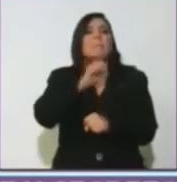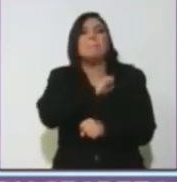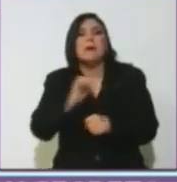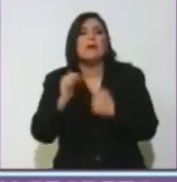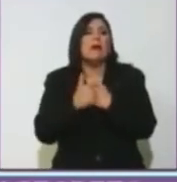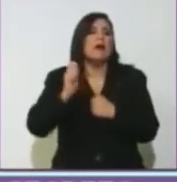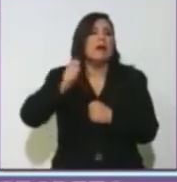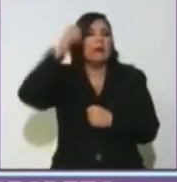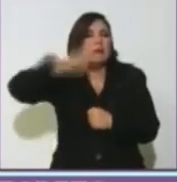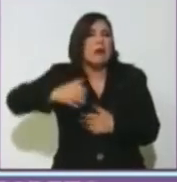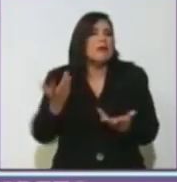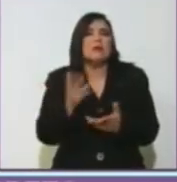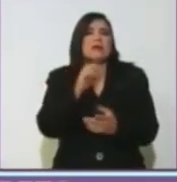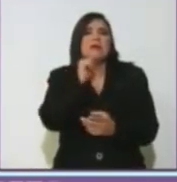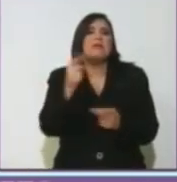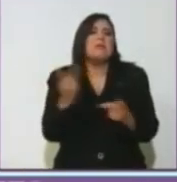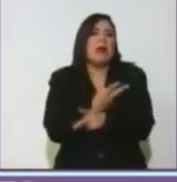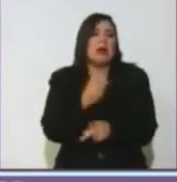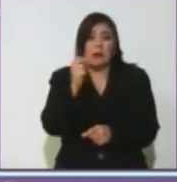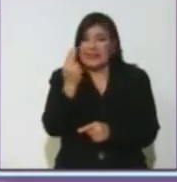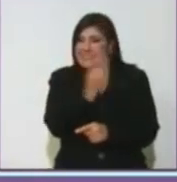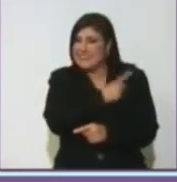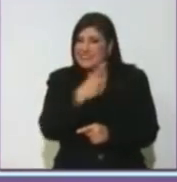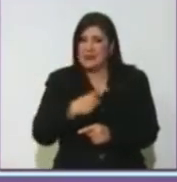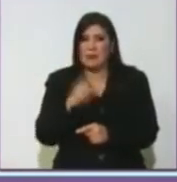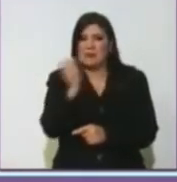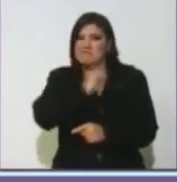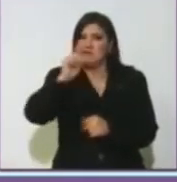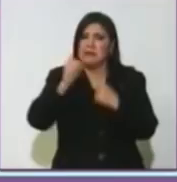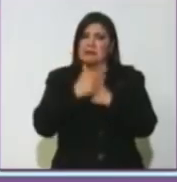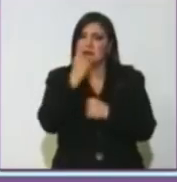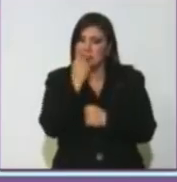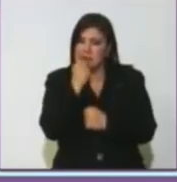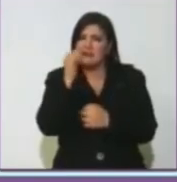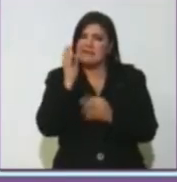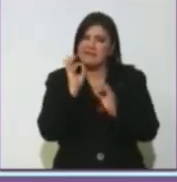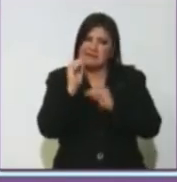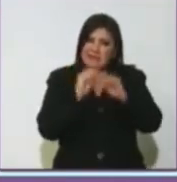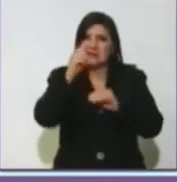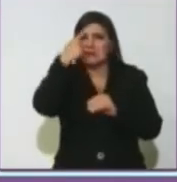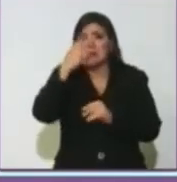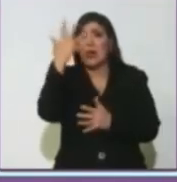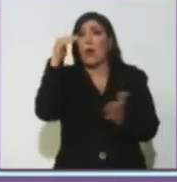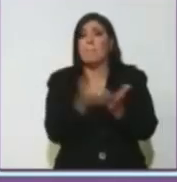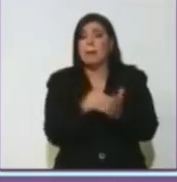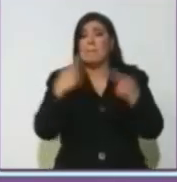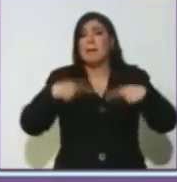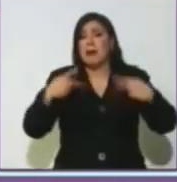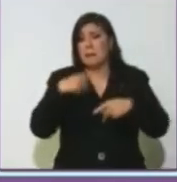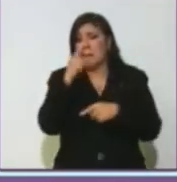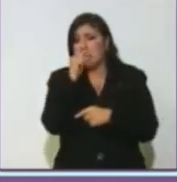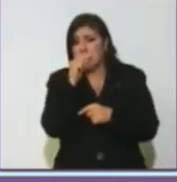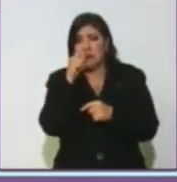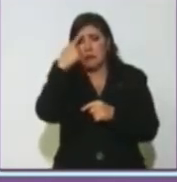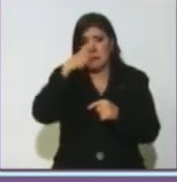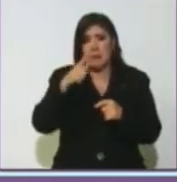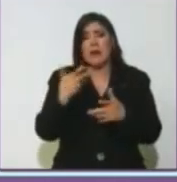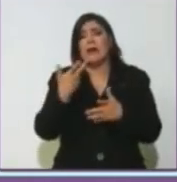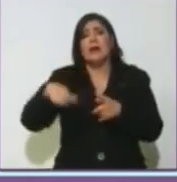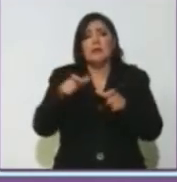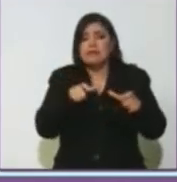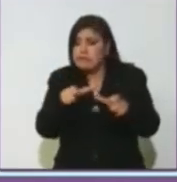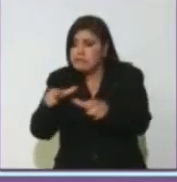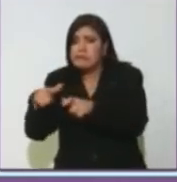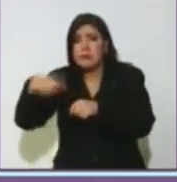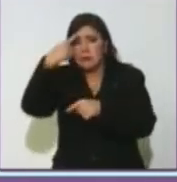necesitamos una policía especializada va a ser una policía especializada con cinco mil agentes que van a tener atribuciones de